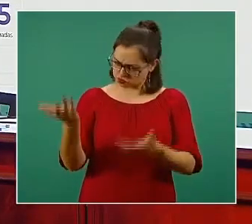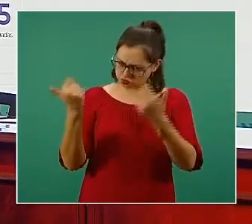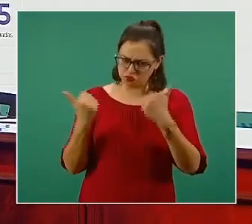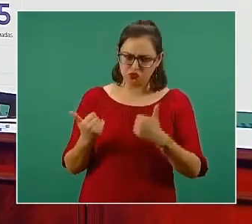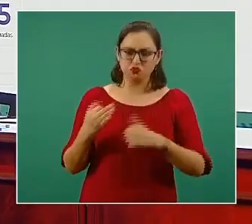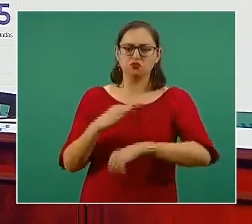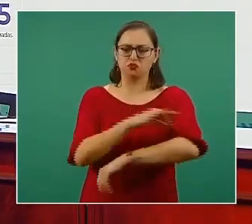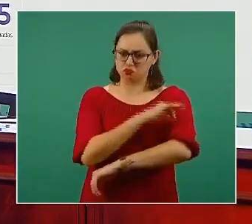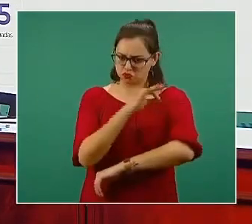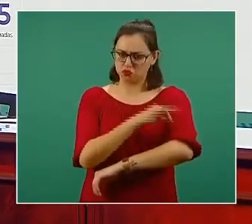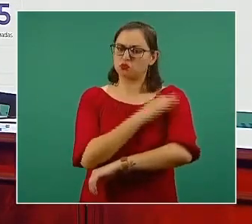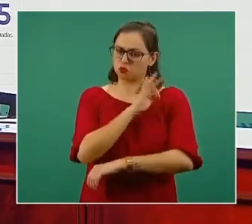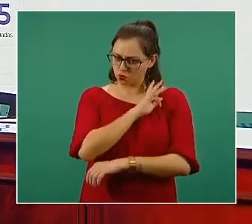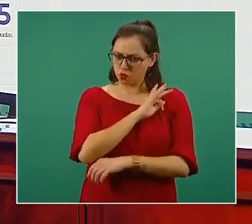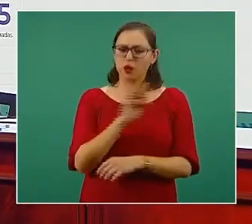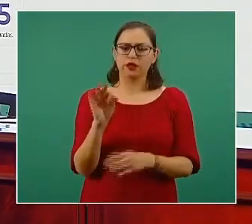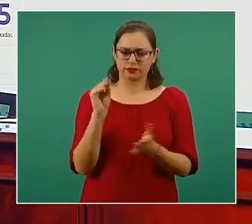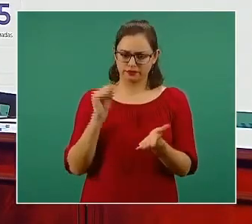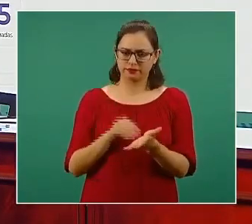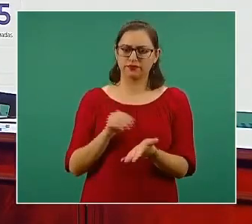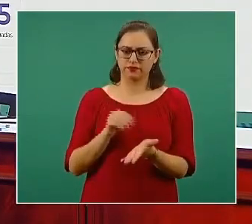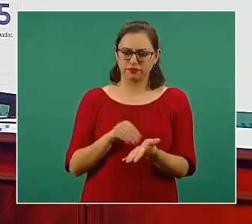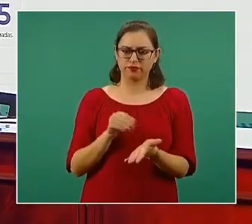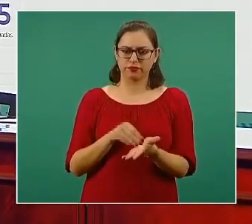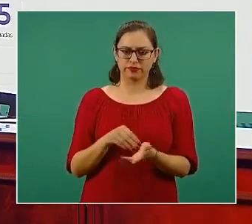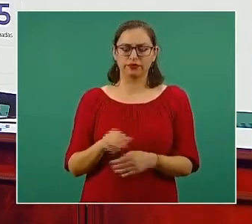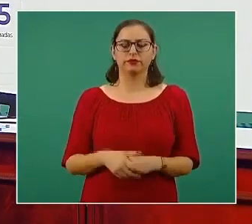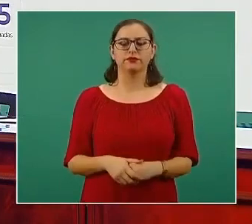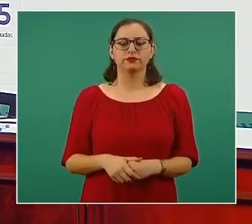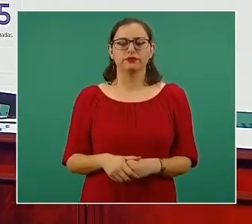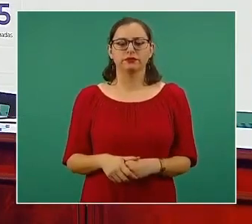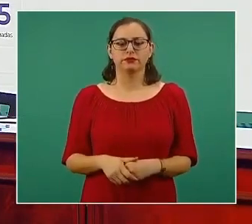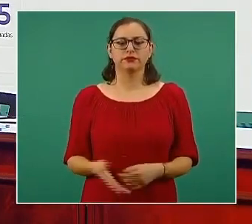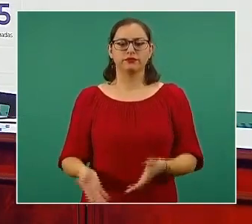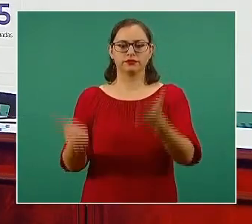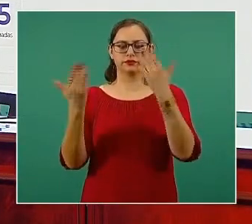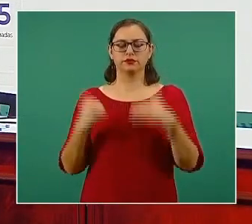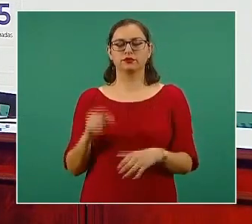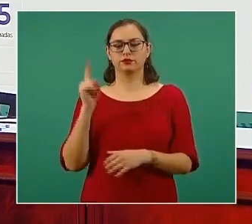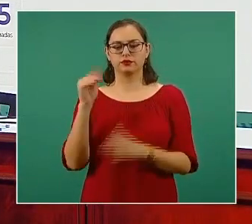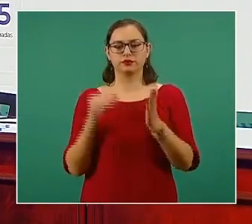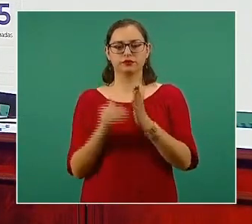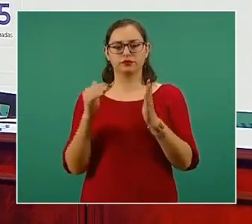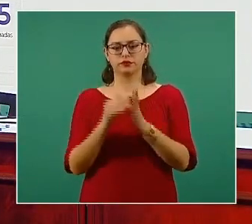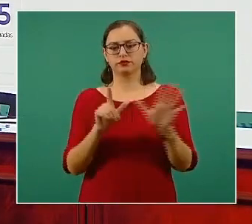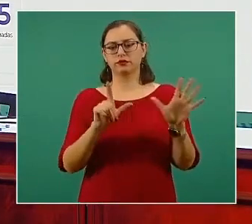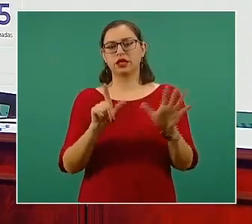recomiéndele que se acerque a vacunar si es que no ha sido vacunada. Y más de